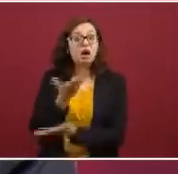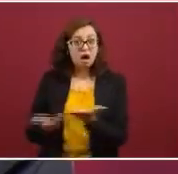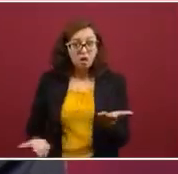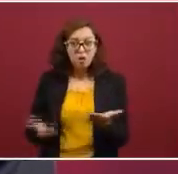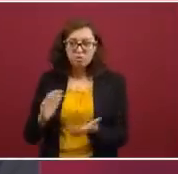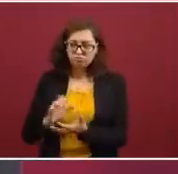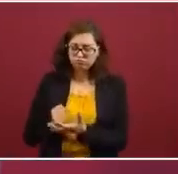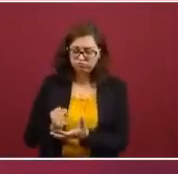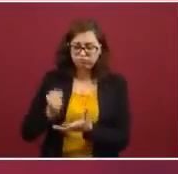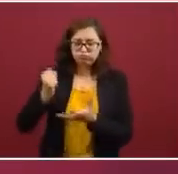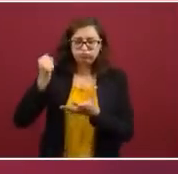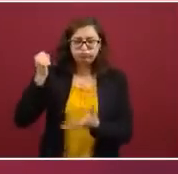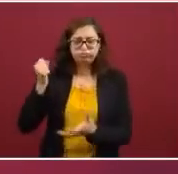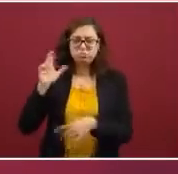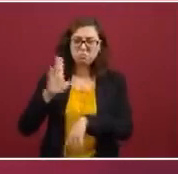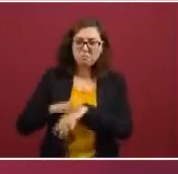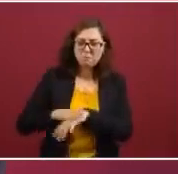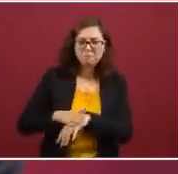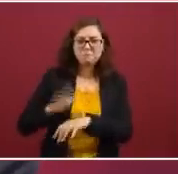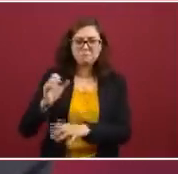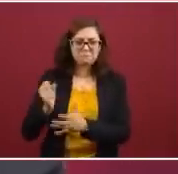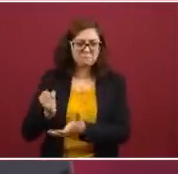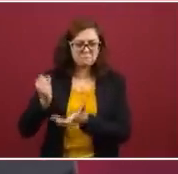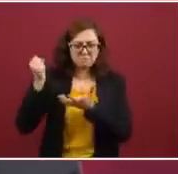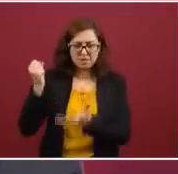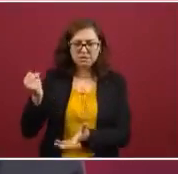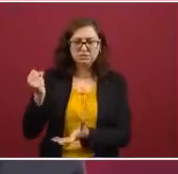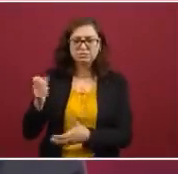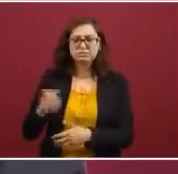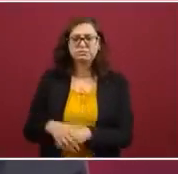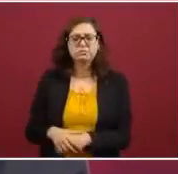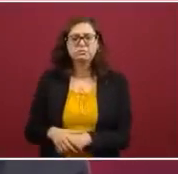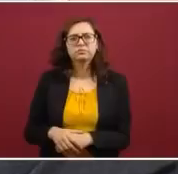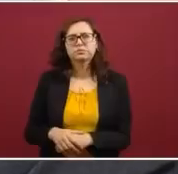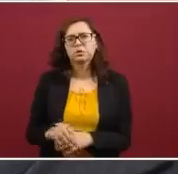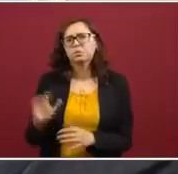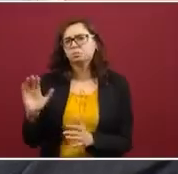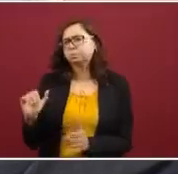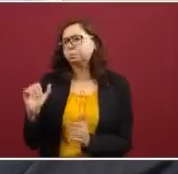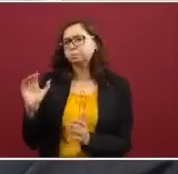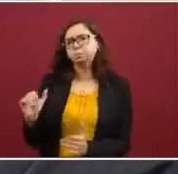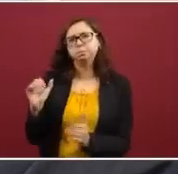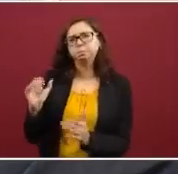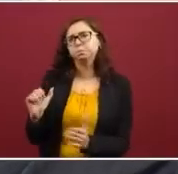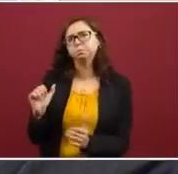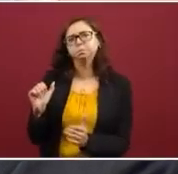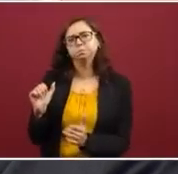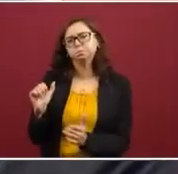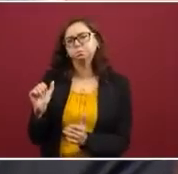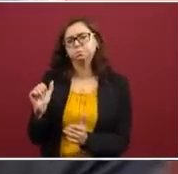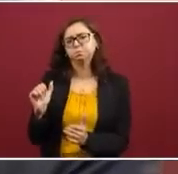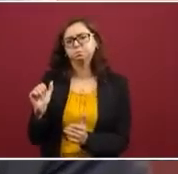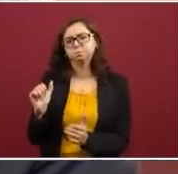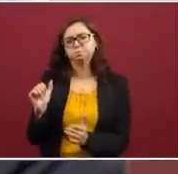En términos reales, estamos recaudando